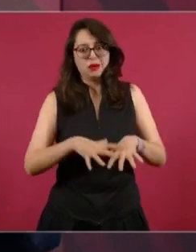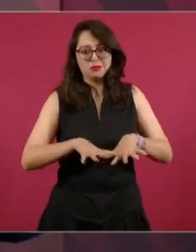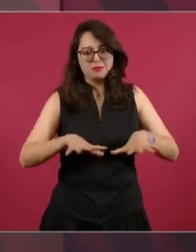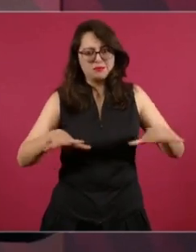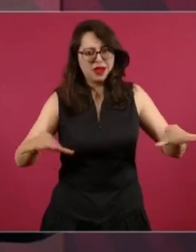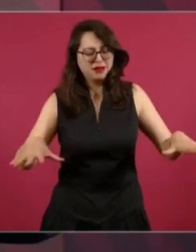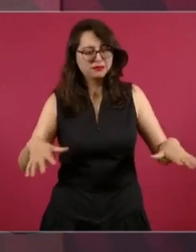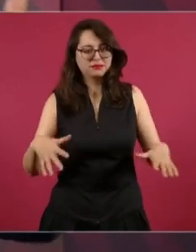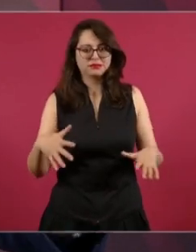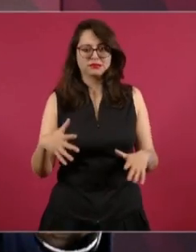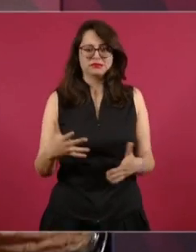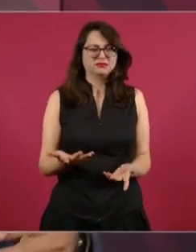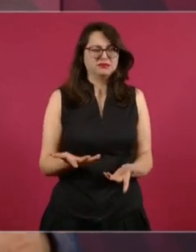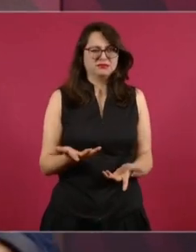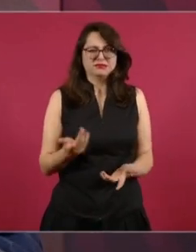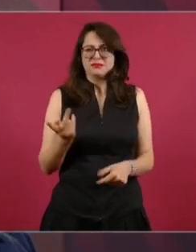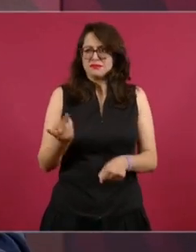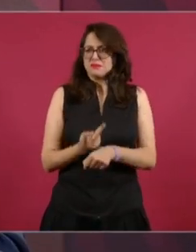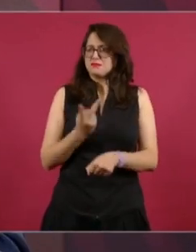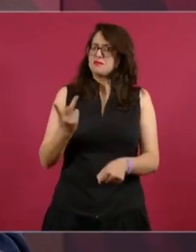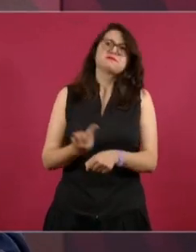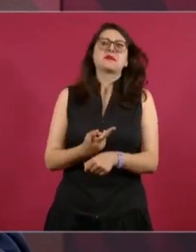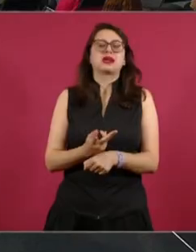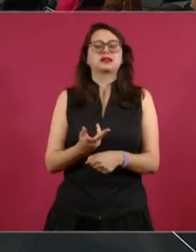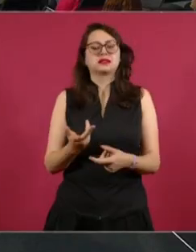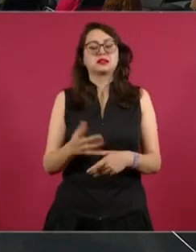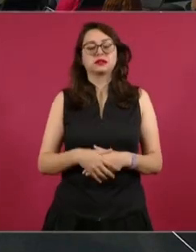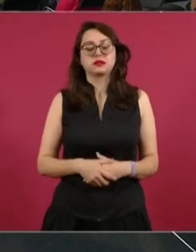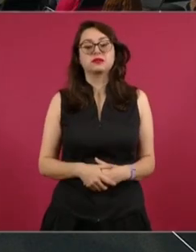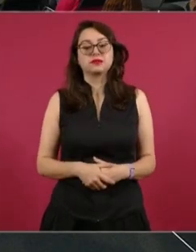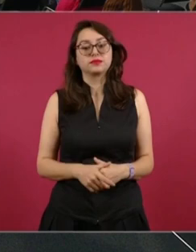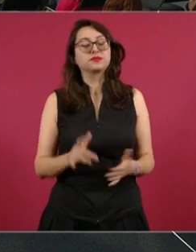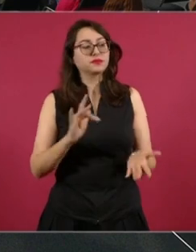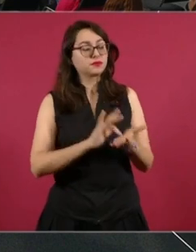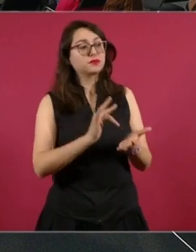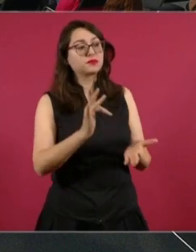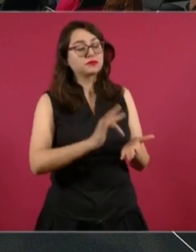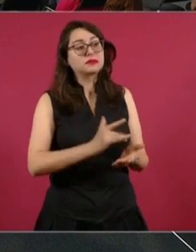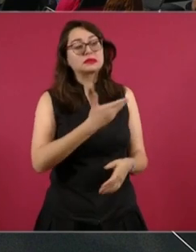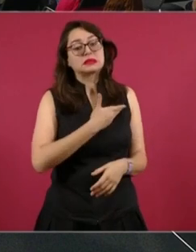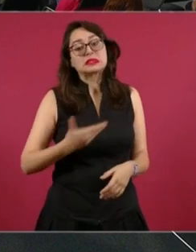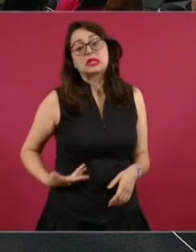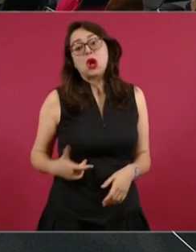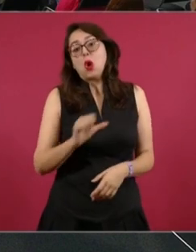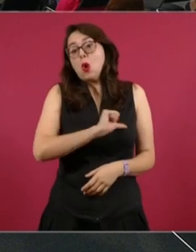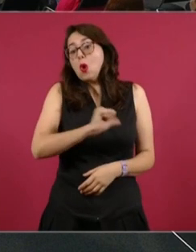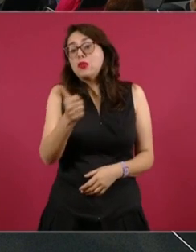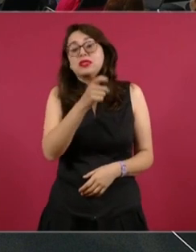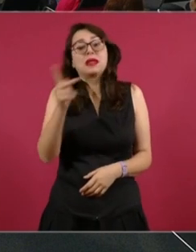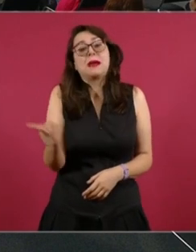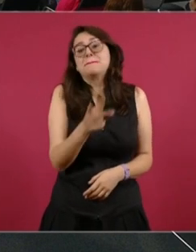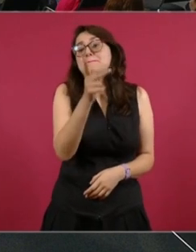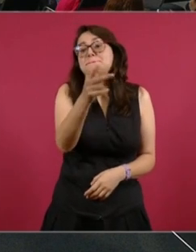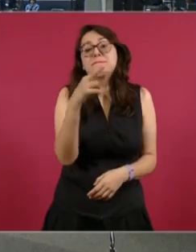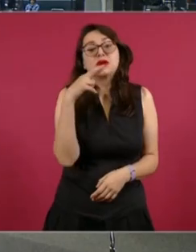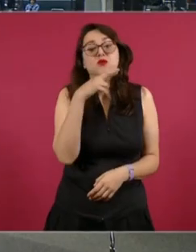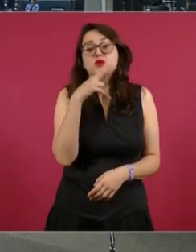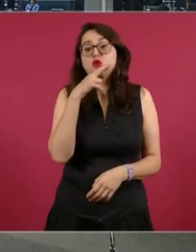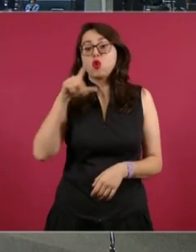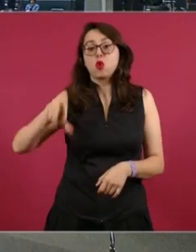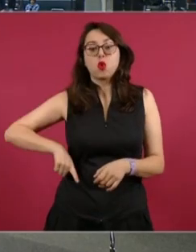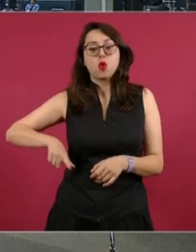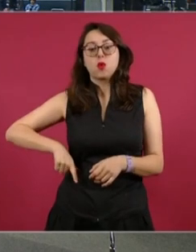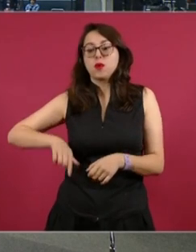Se tiene que dar una explicación. ¿De qué pasó? Gracias, presidente. Ya nada más algo rápido. El gobernador Alfonso Durazo